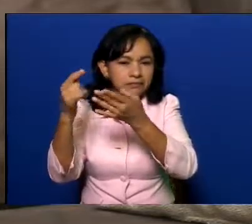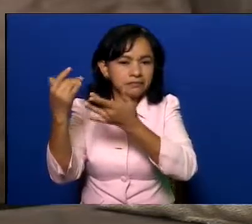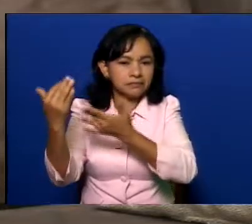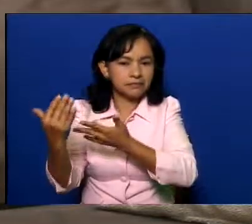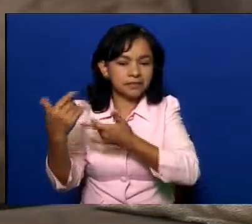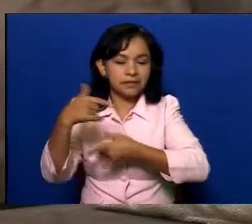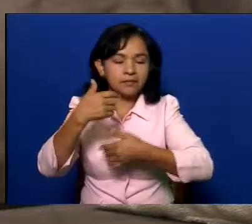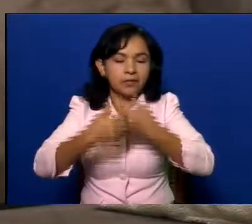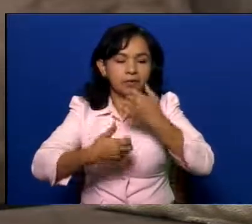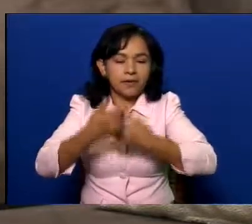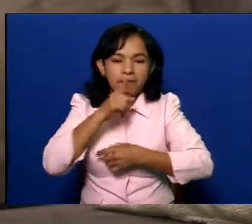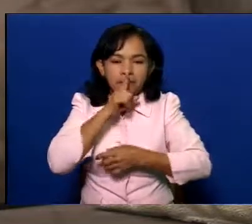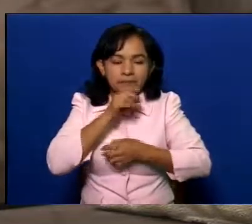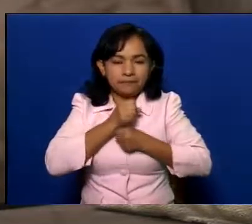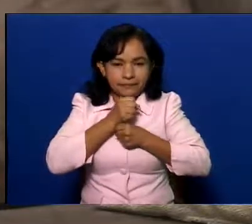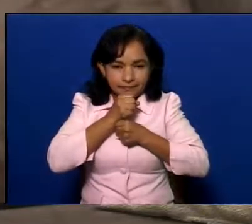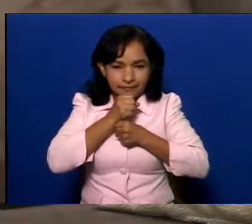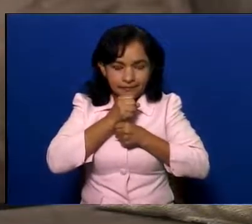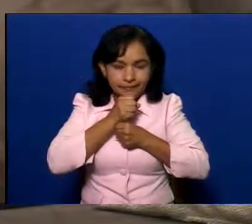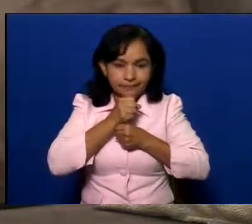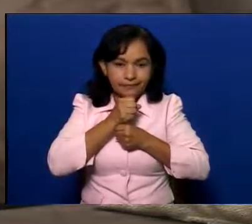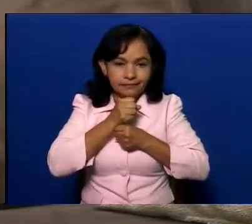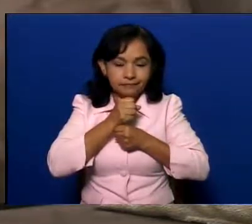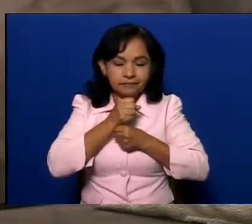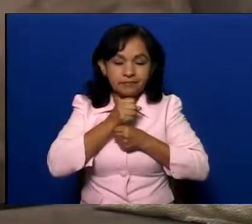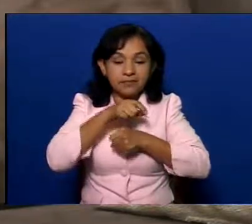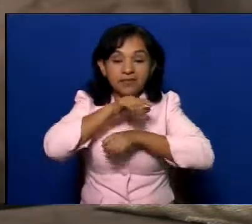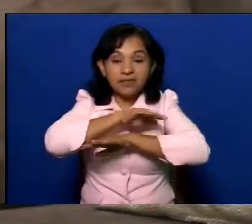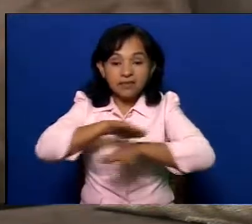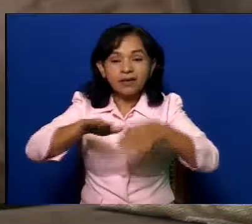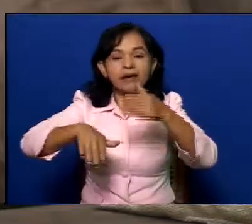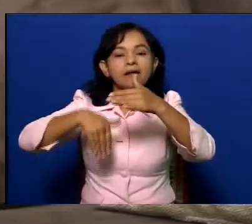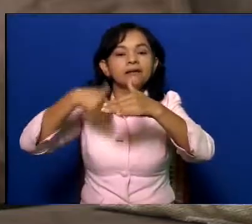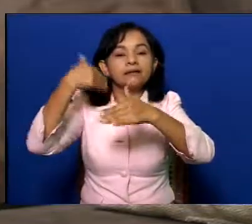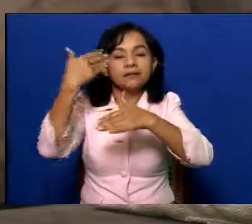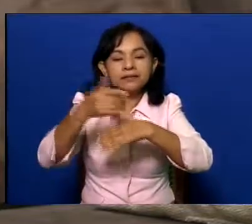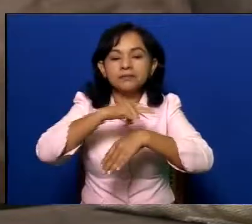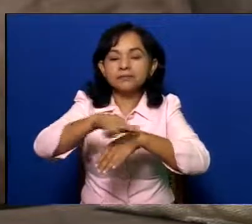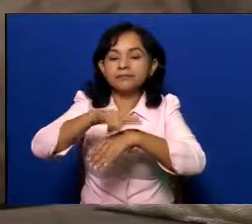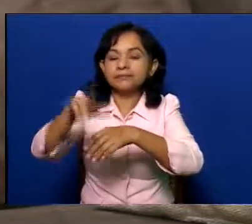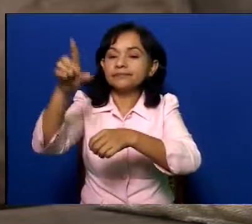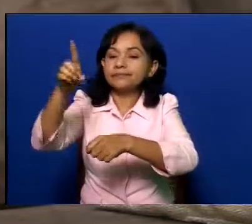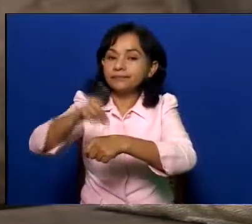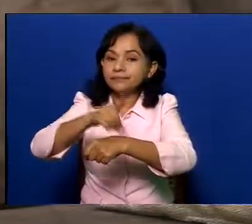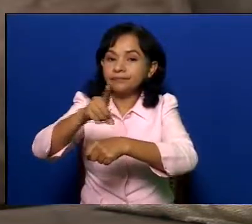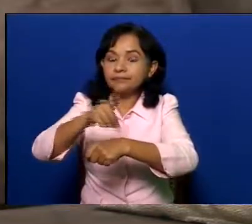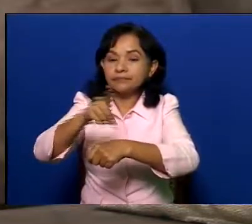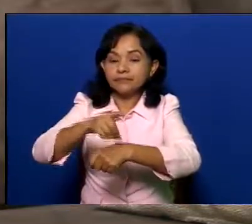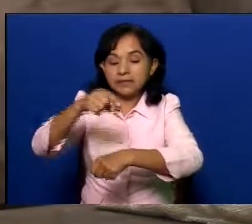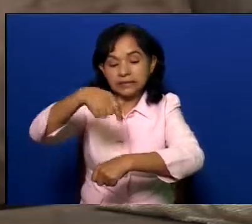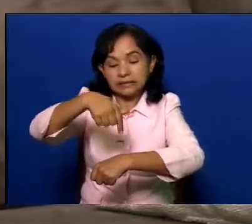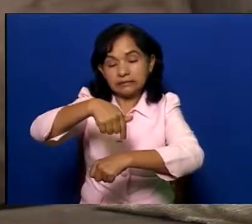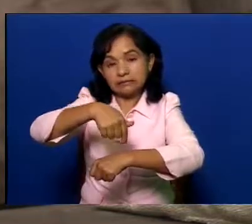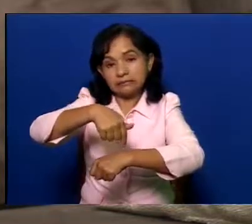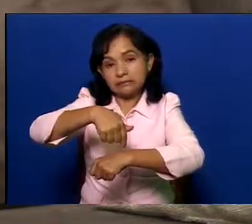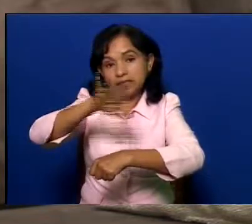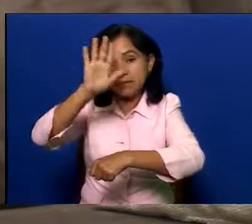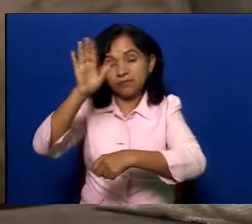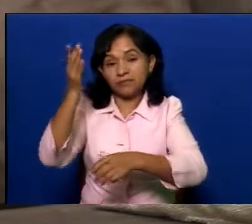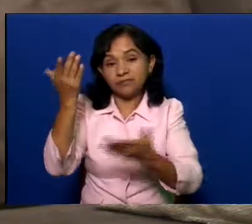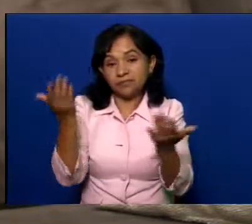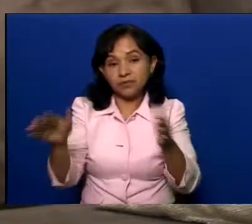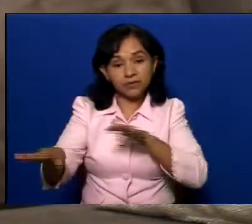teniendo ese problema de salud, fue a buscar el servicio médico hasta que ya está en un momento en que ya no se